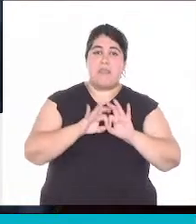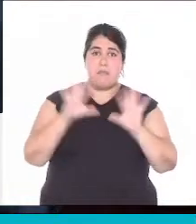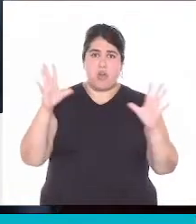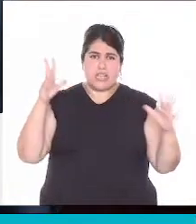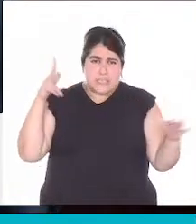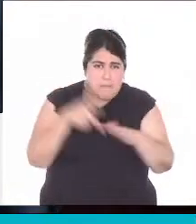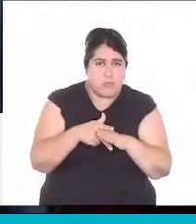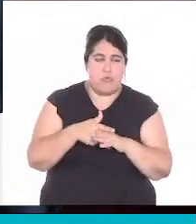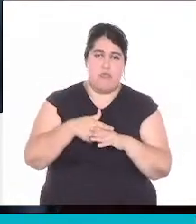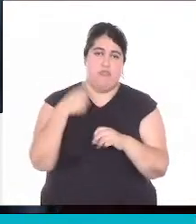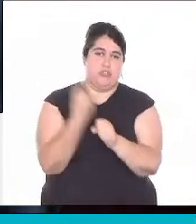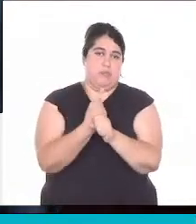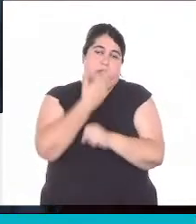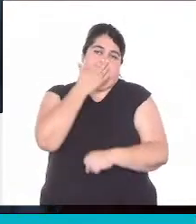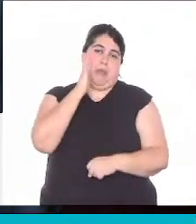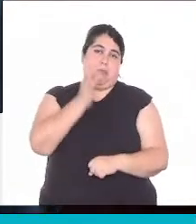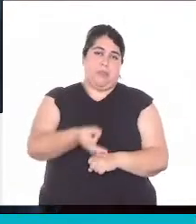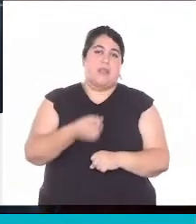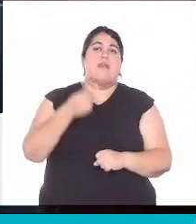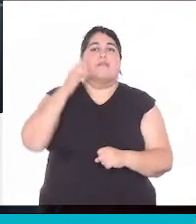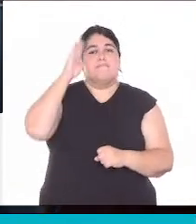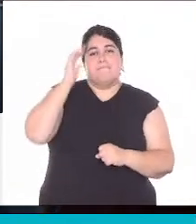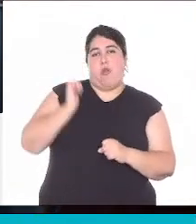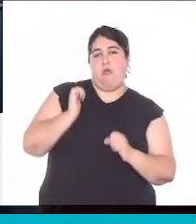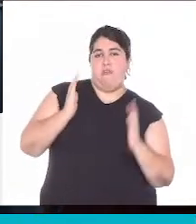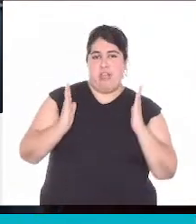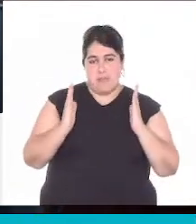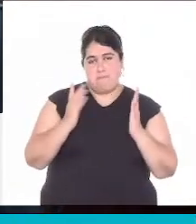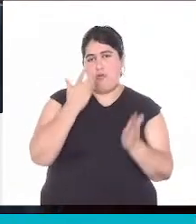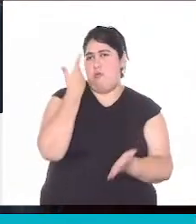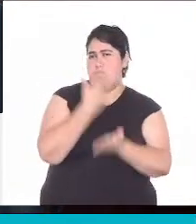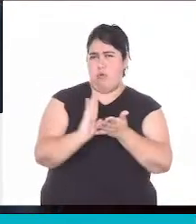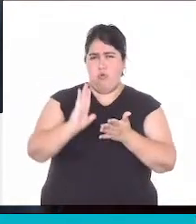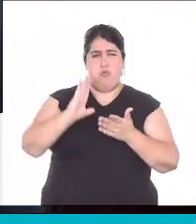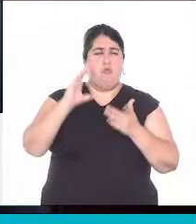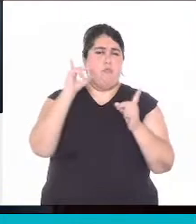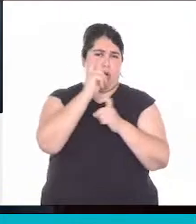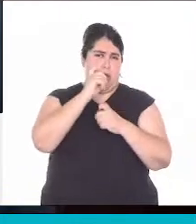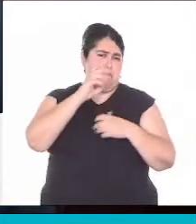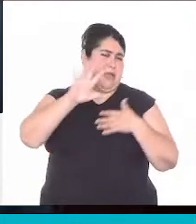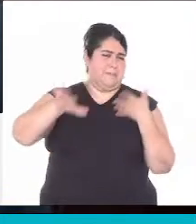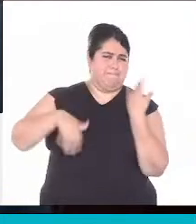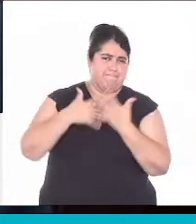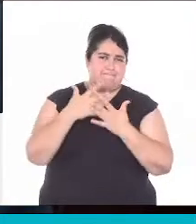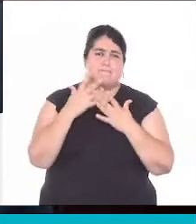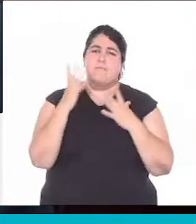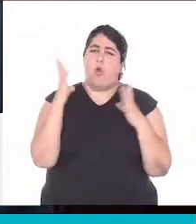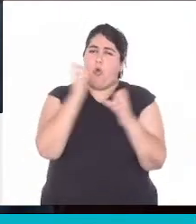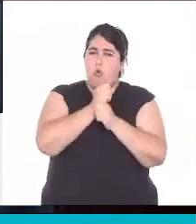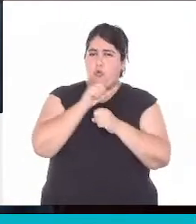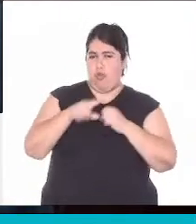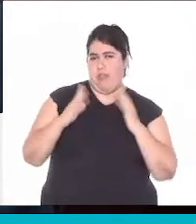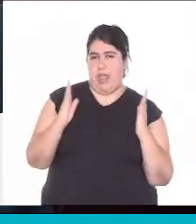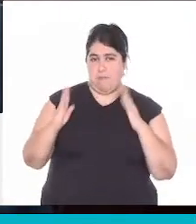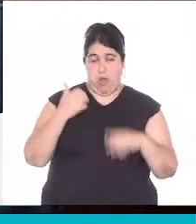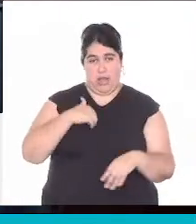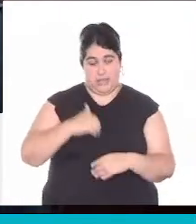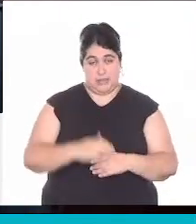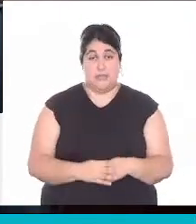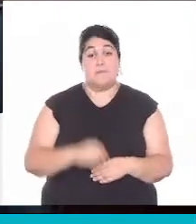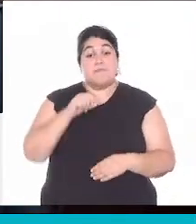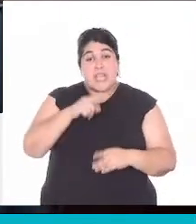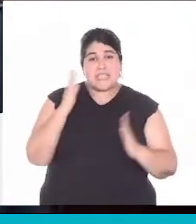demostró lo que pasó con el terrorismo de Estado en ese periodo tan negro de la historia de la Argentina. Pero siguiendo con ese proceso, también habría que hacer